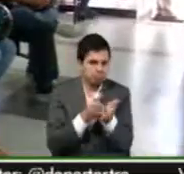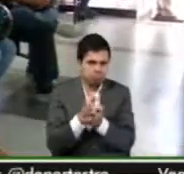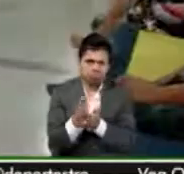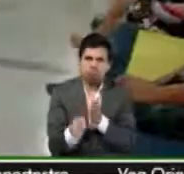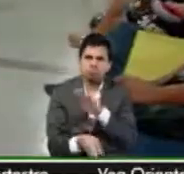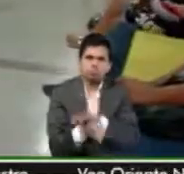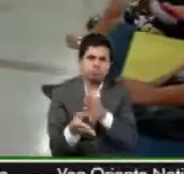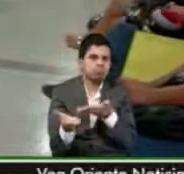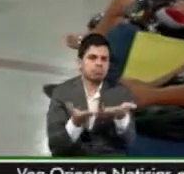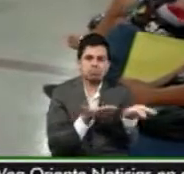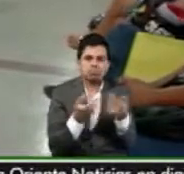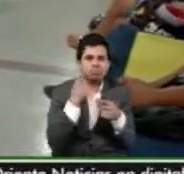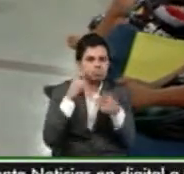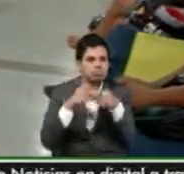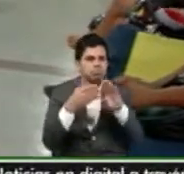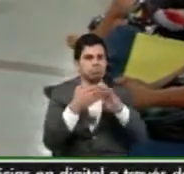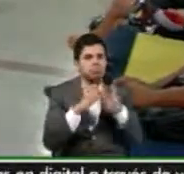su mejor servicio en pro de la comunidad Santander